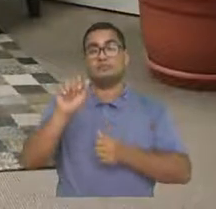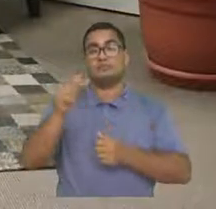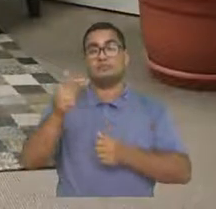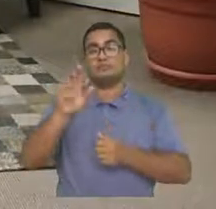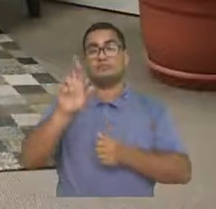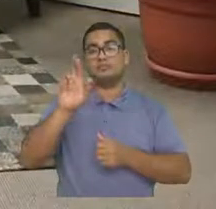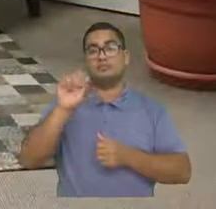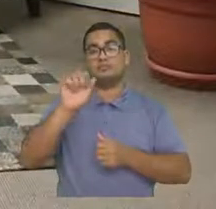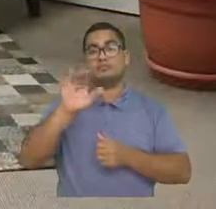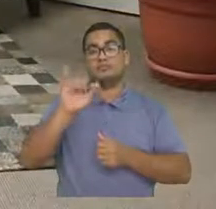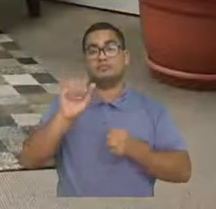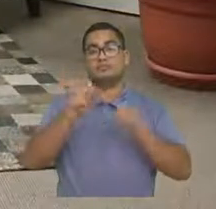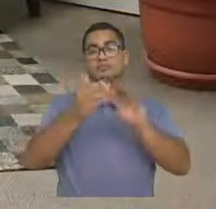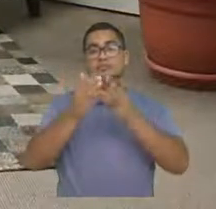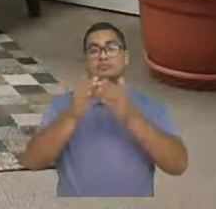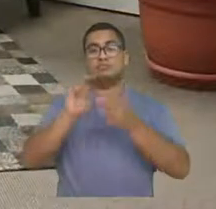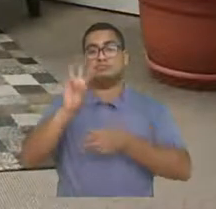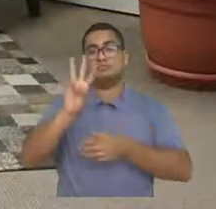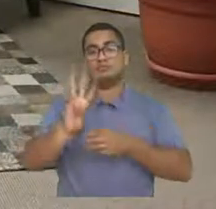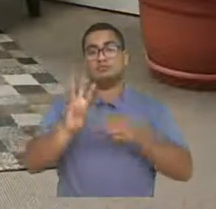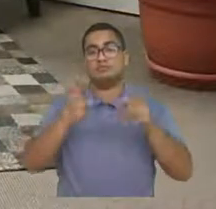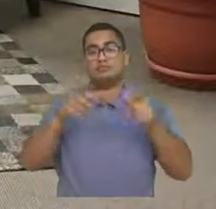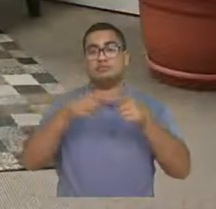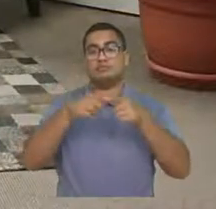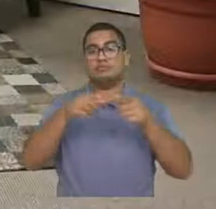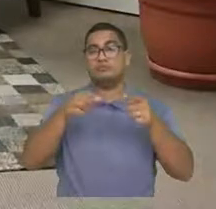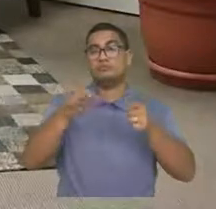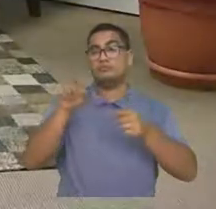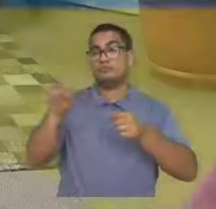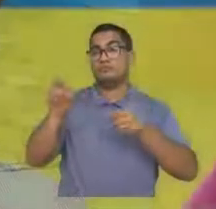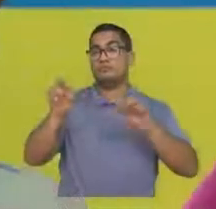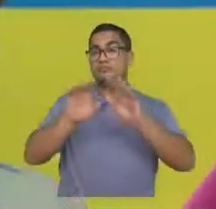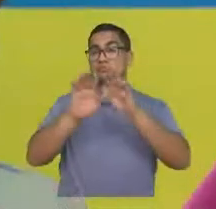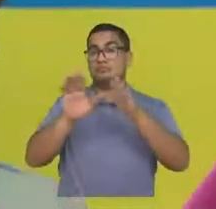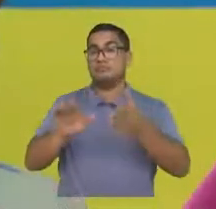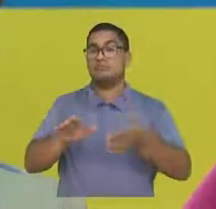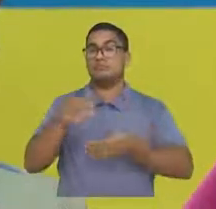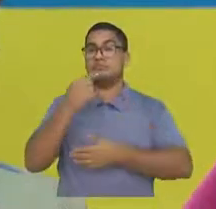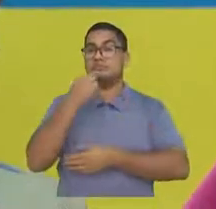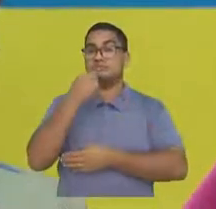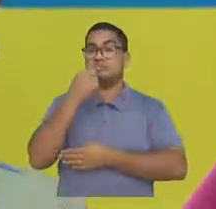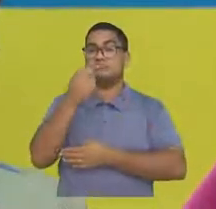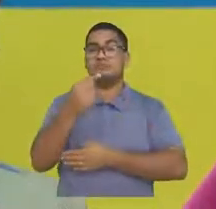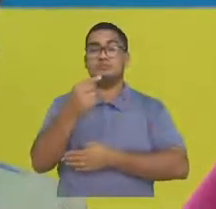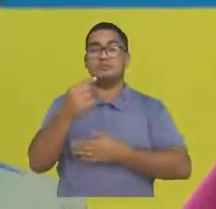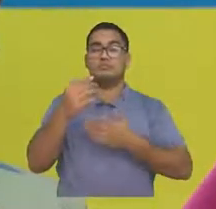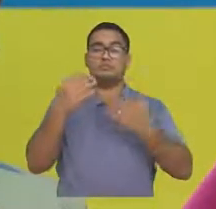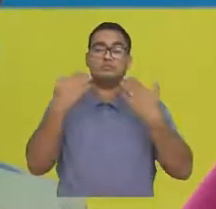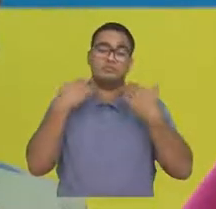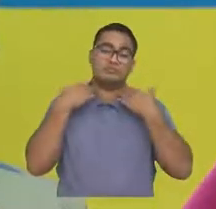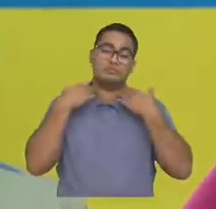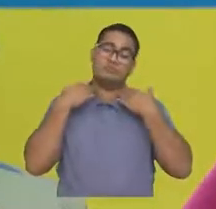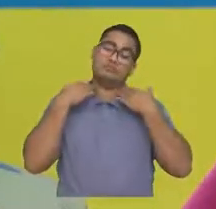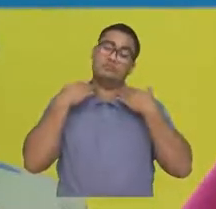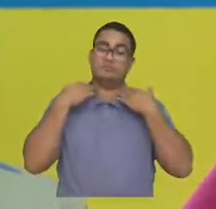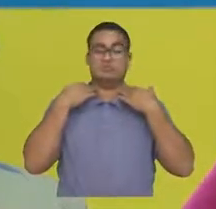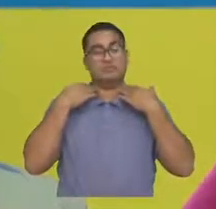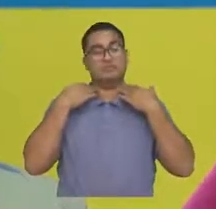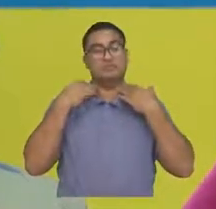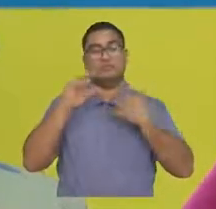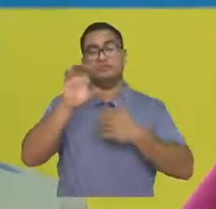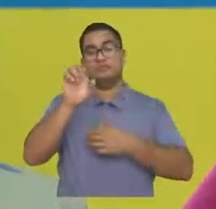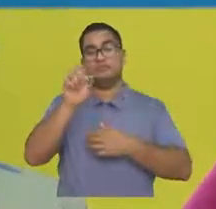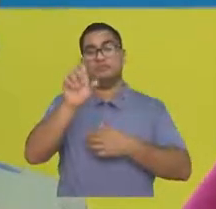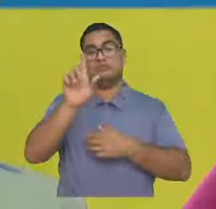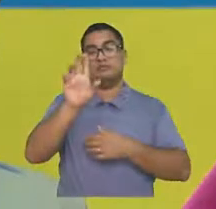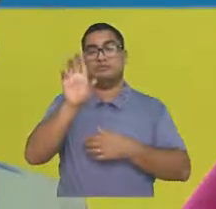número 3 de Managua. La compañera decía en la primera parte del programa que el estrés nos puede llevar, o es un